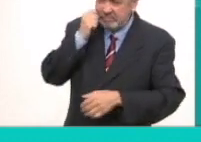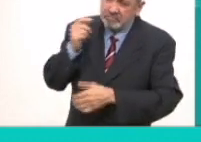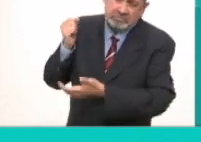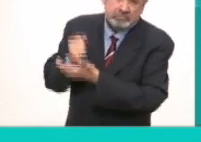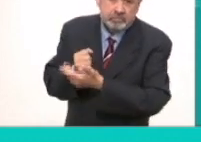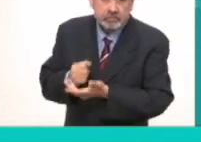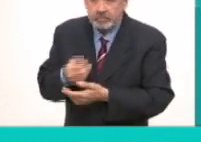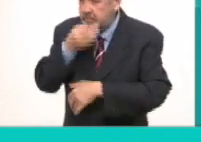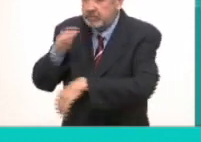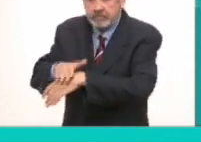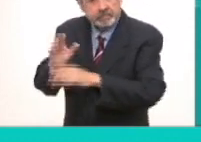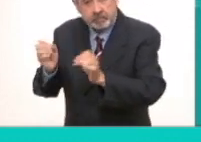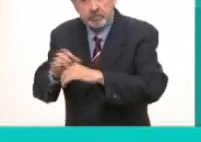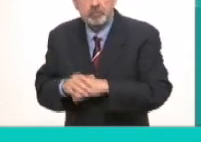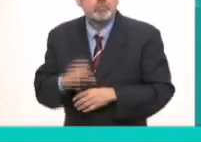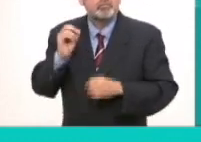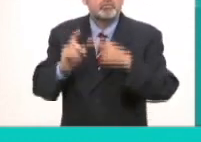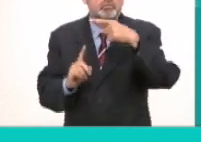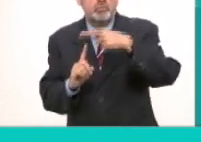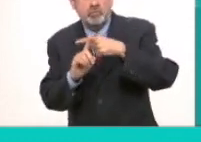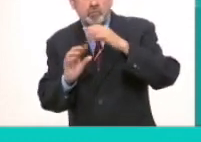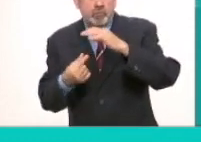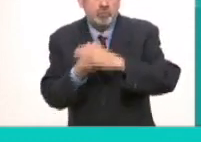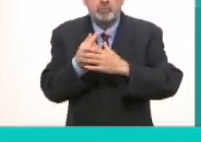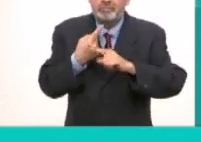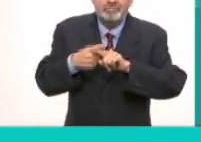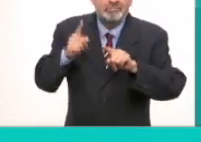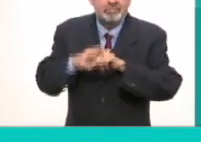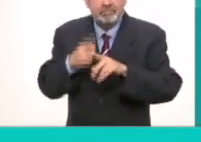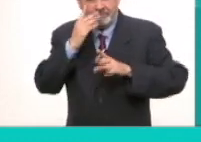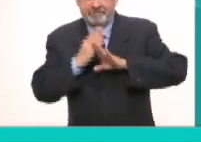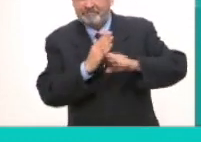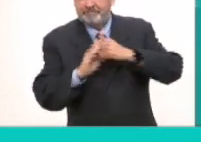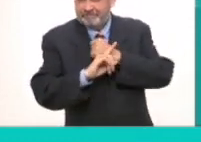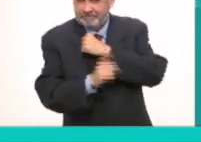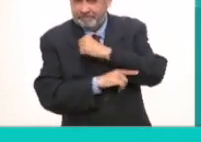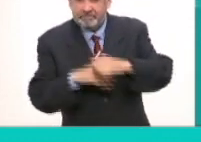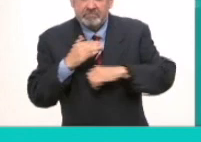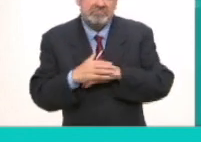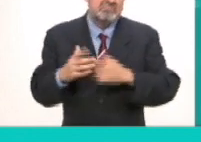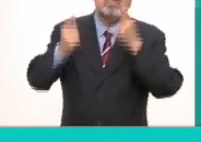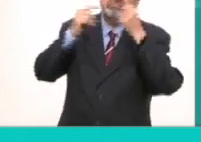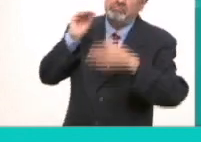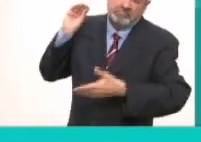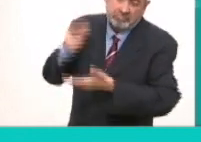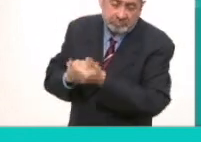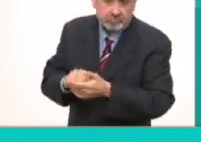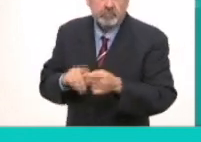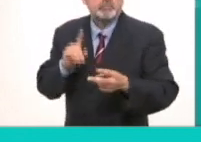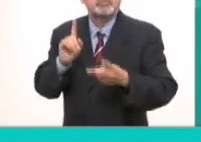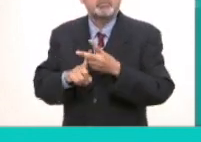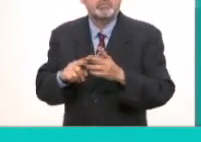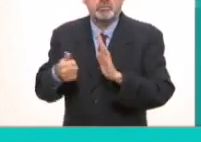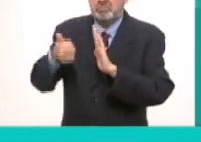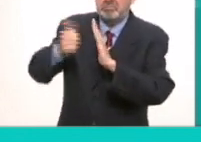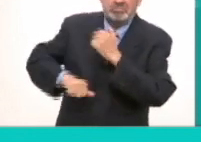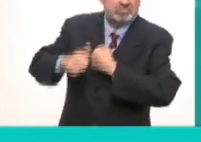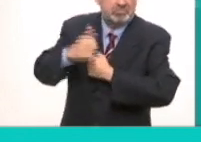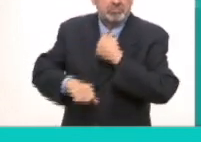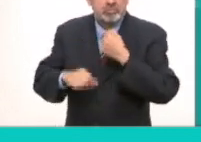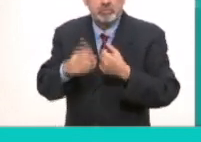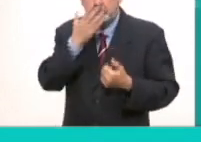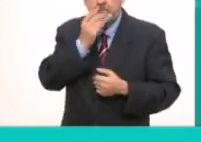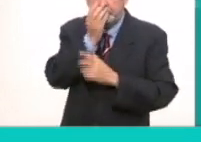colocar dispositivos anticonceptivos intervenciones dolorosas sin analgésicos obligar a dar a luz en una